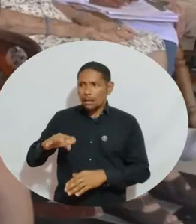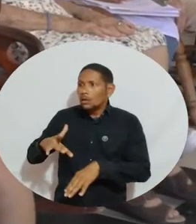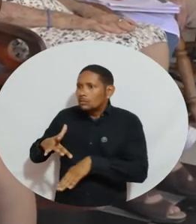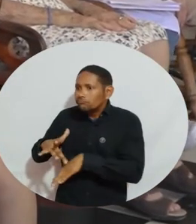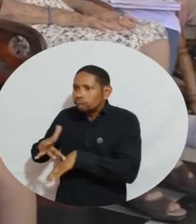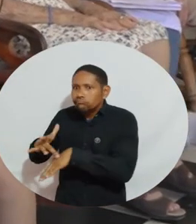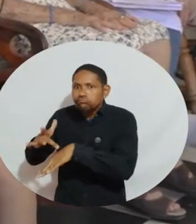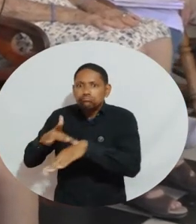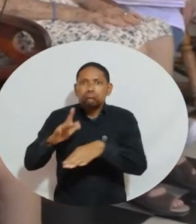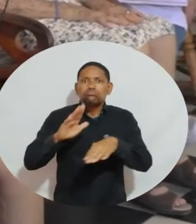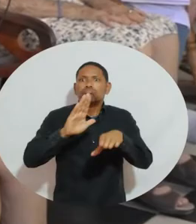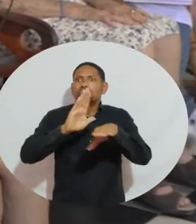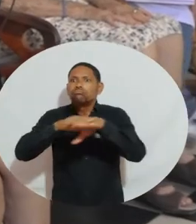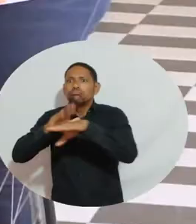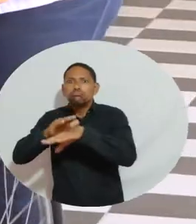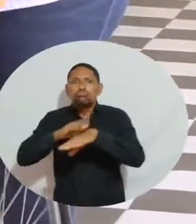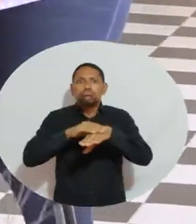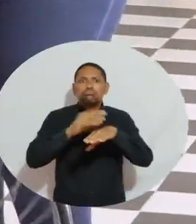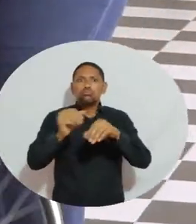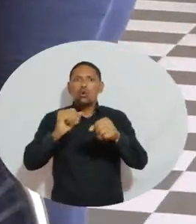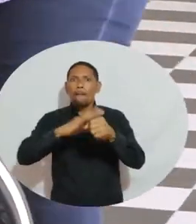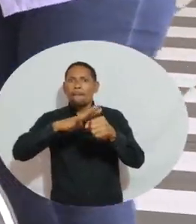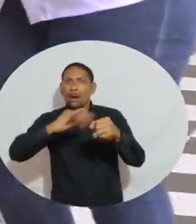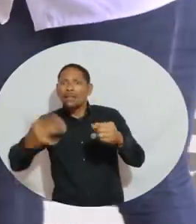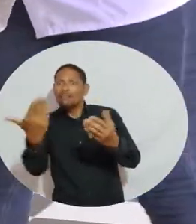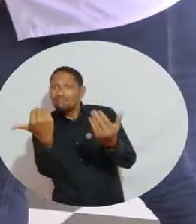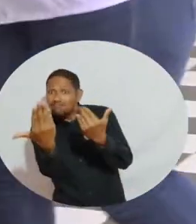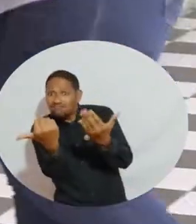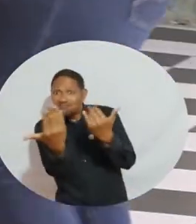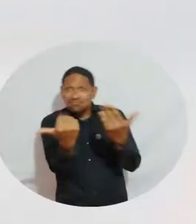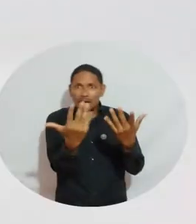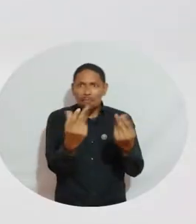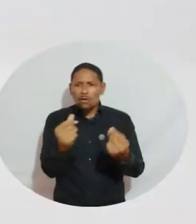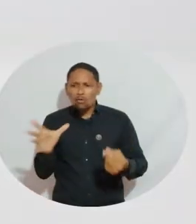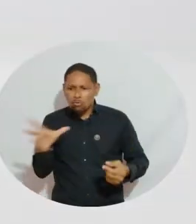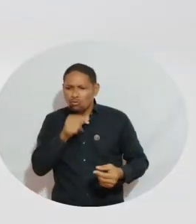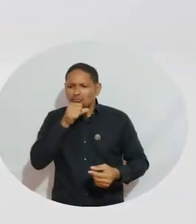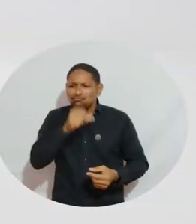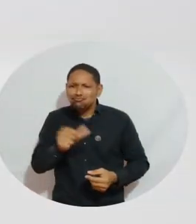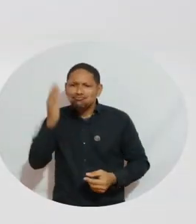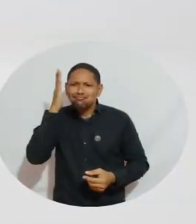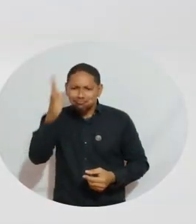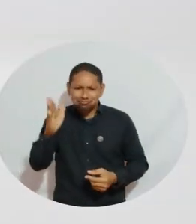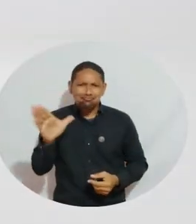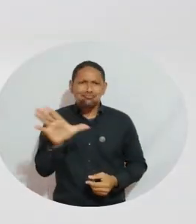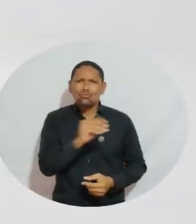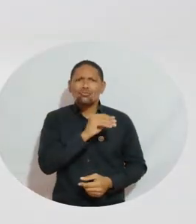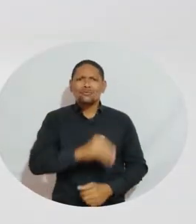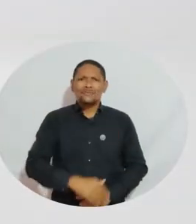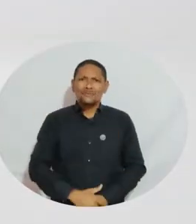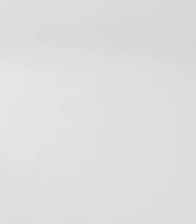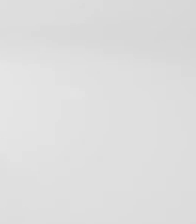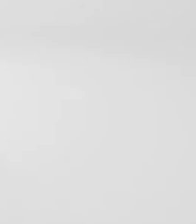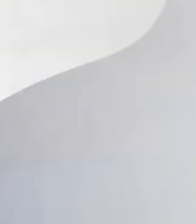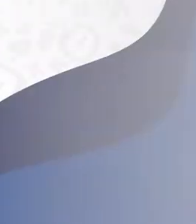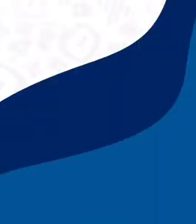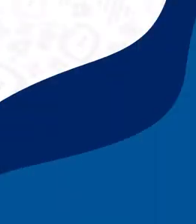de incentivar y motivar a la ciudadanía magdalenense a vincularse a la campaña Pa' allá vamos todos.